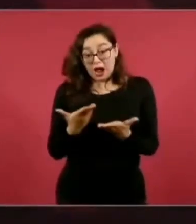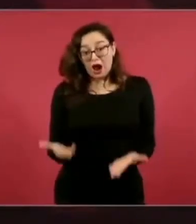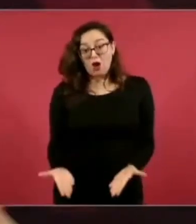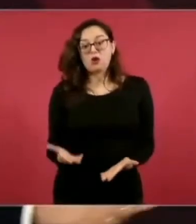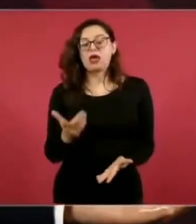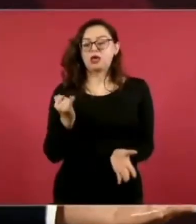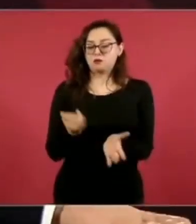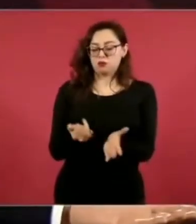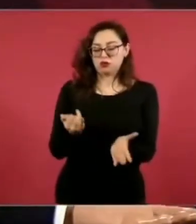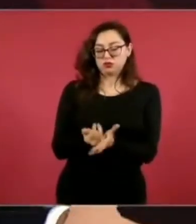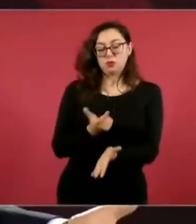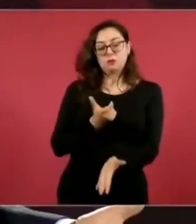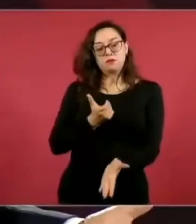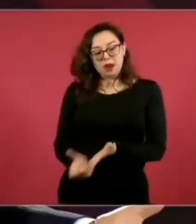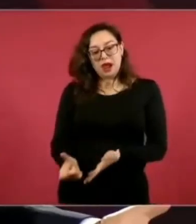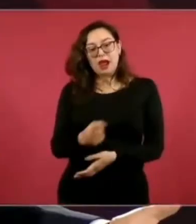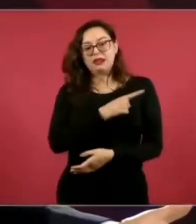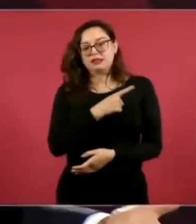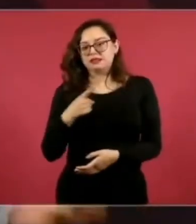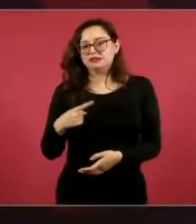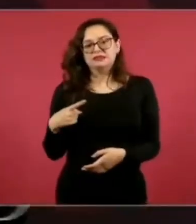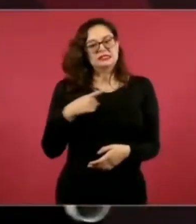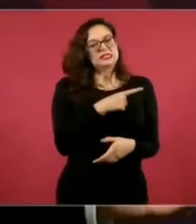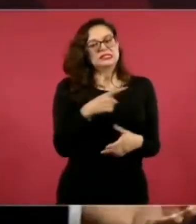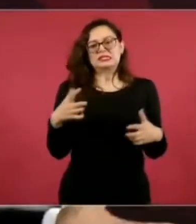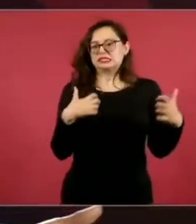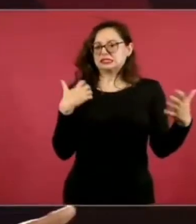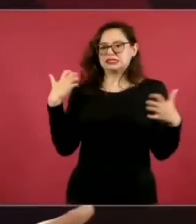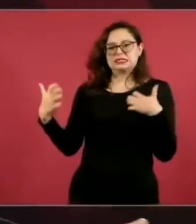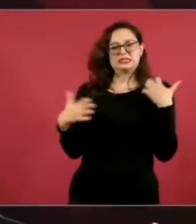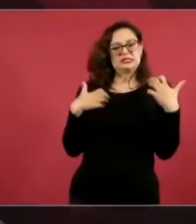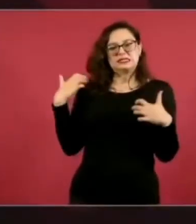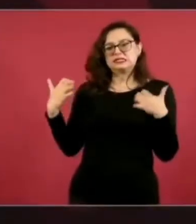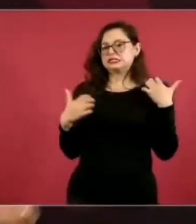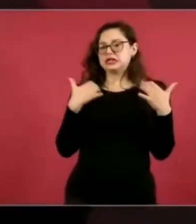de que ya no se puede engañar, ya no se puede estar